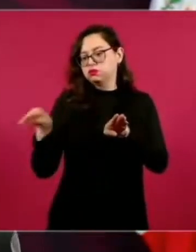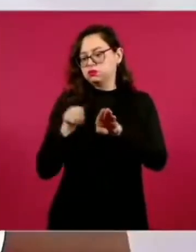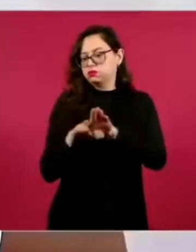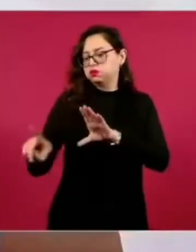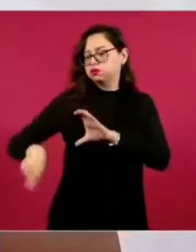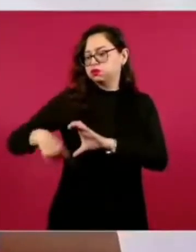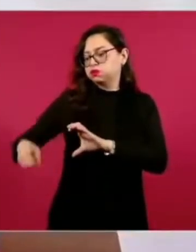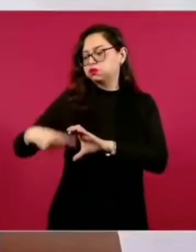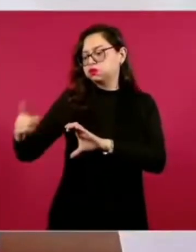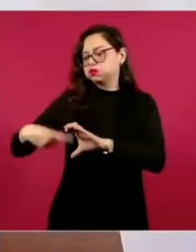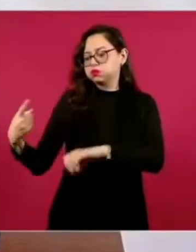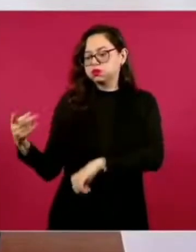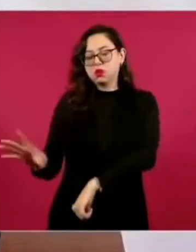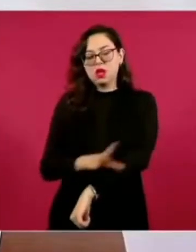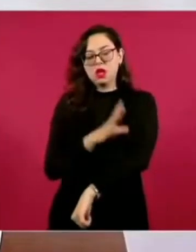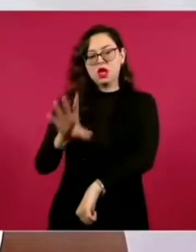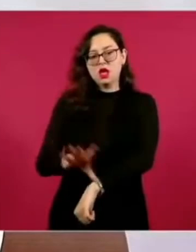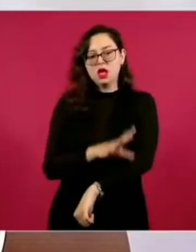turbinar